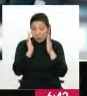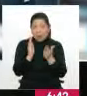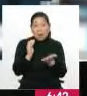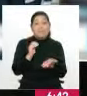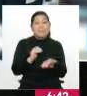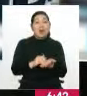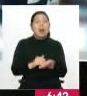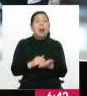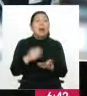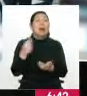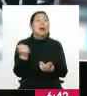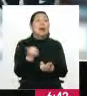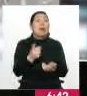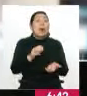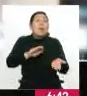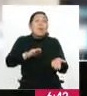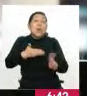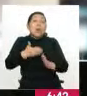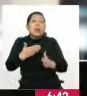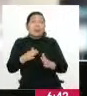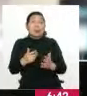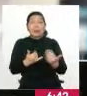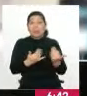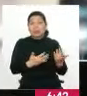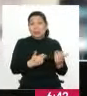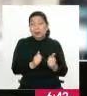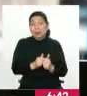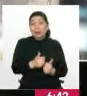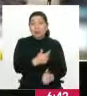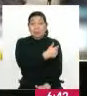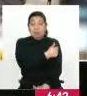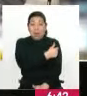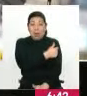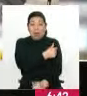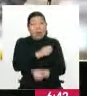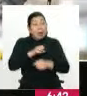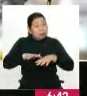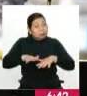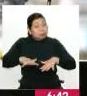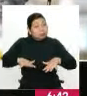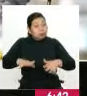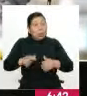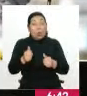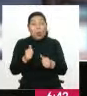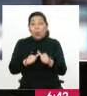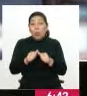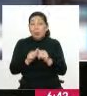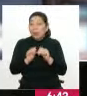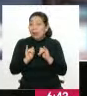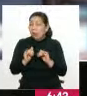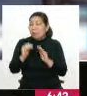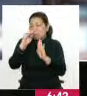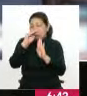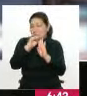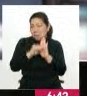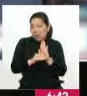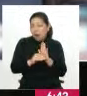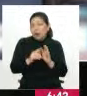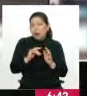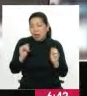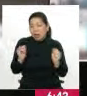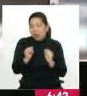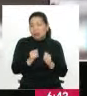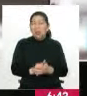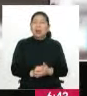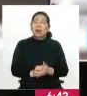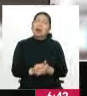en la severidad y en la mortalidad. Y esperamos que la vacunación masiva haga que estos números permanezcan muy bajos durante el invierno también.